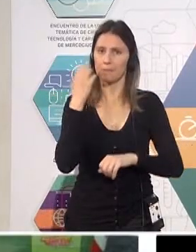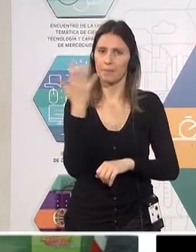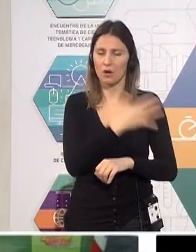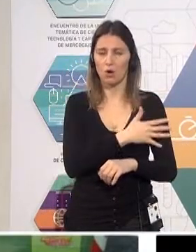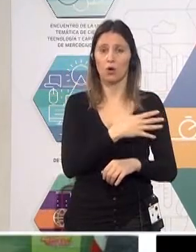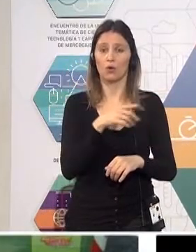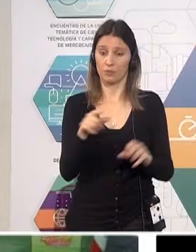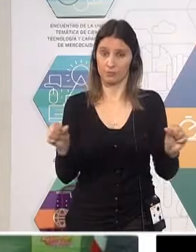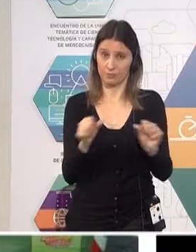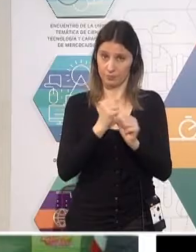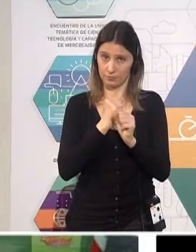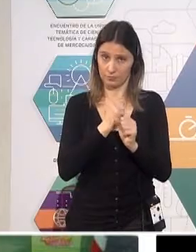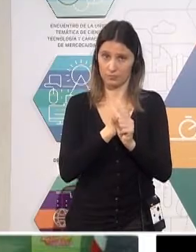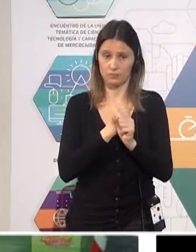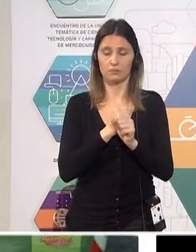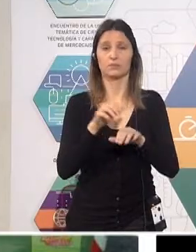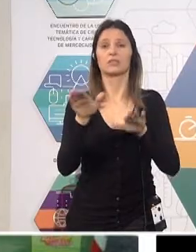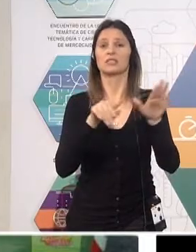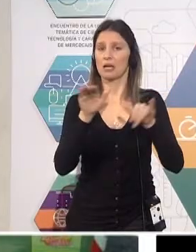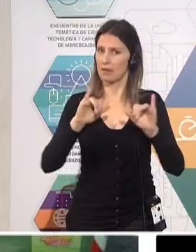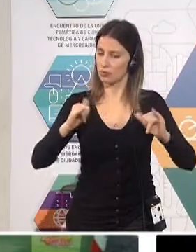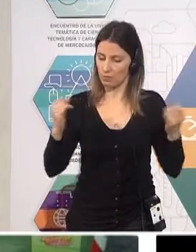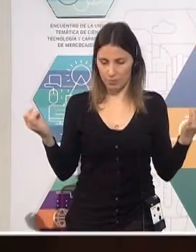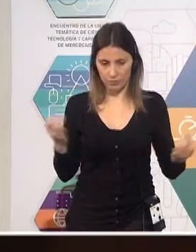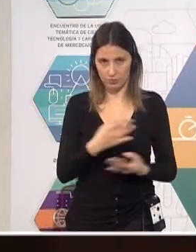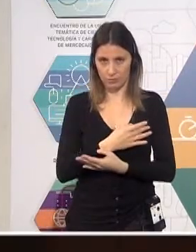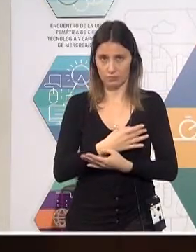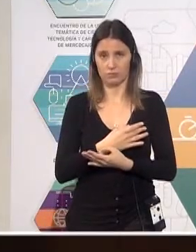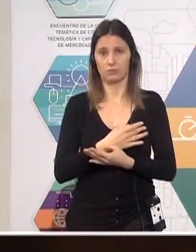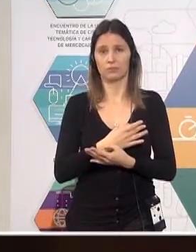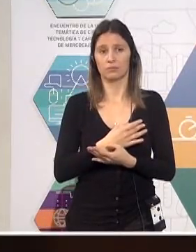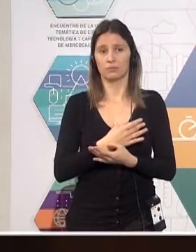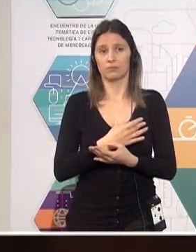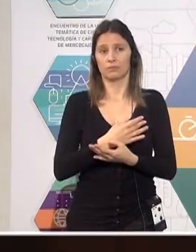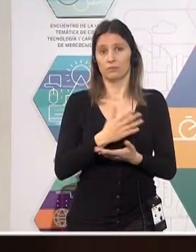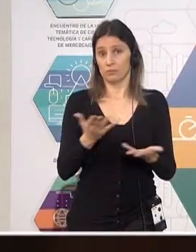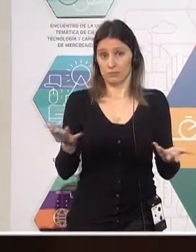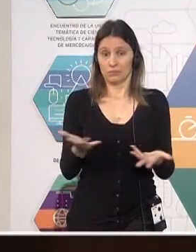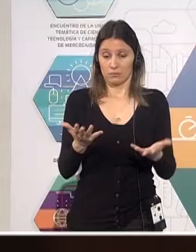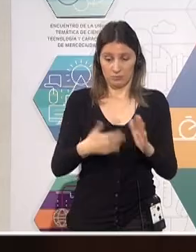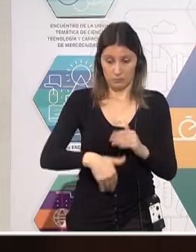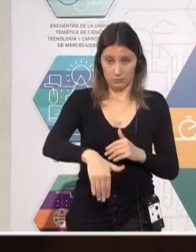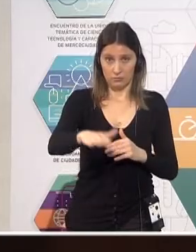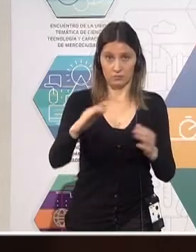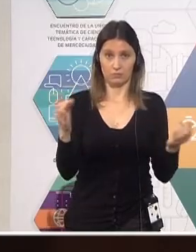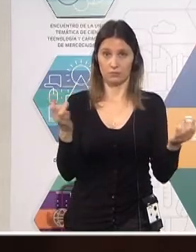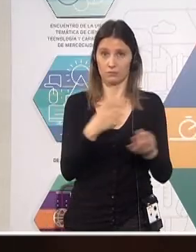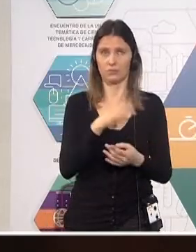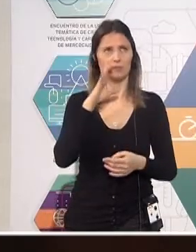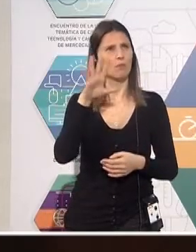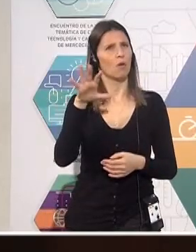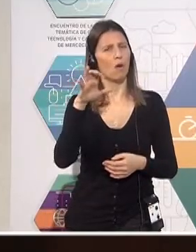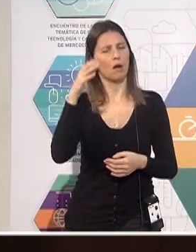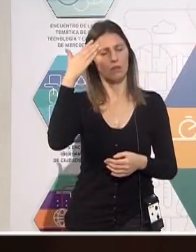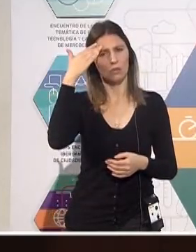esa parte esta licitación como le dije ya está en producción creo que si no recuerdo mal